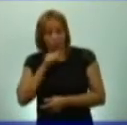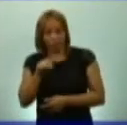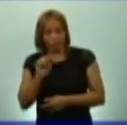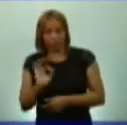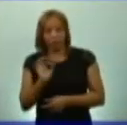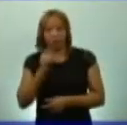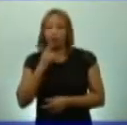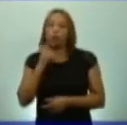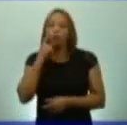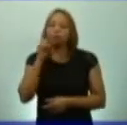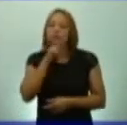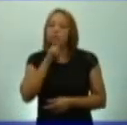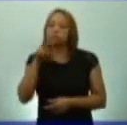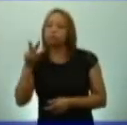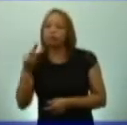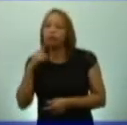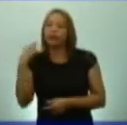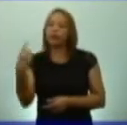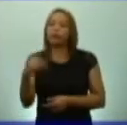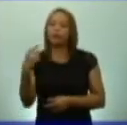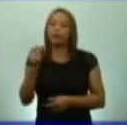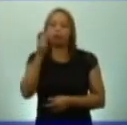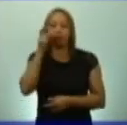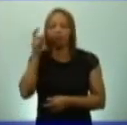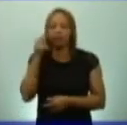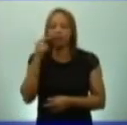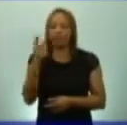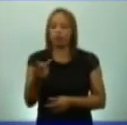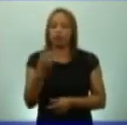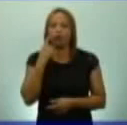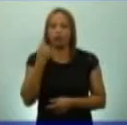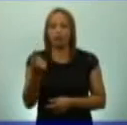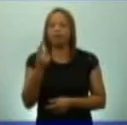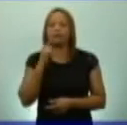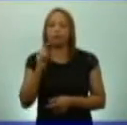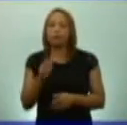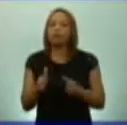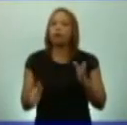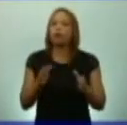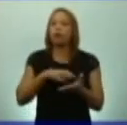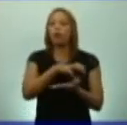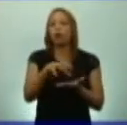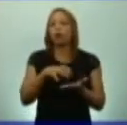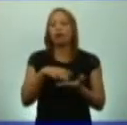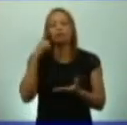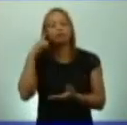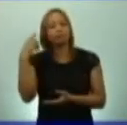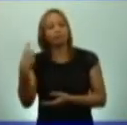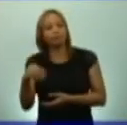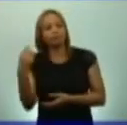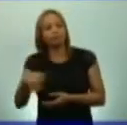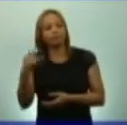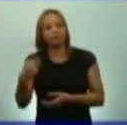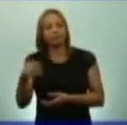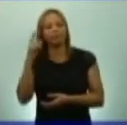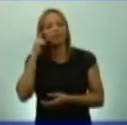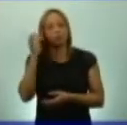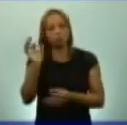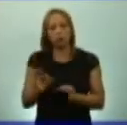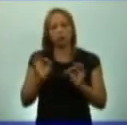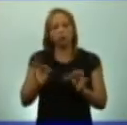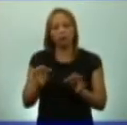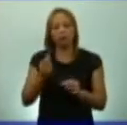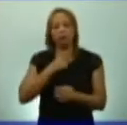dejes de consultar al repasador virtual, un espacio de aprendizaje que siempre estará a